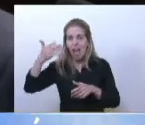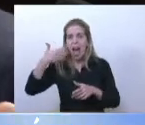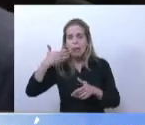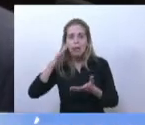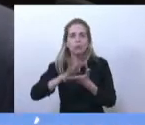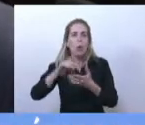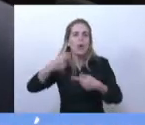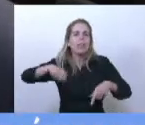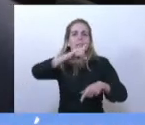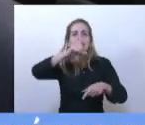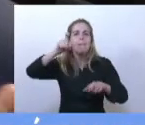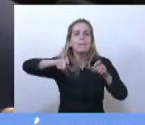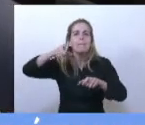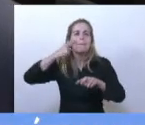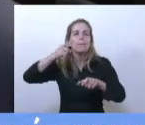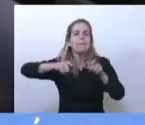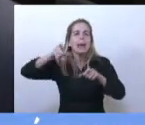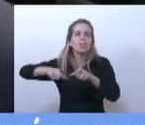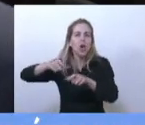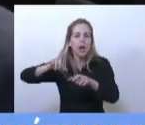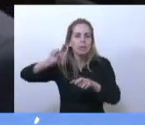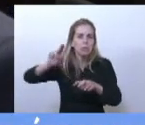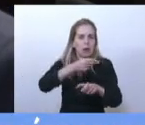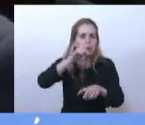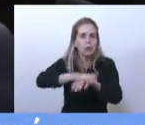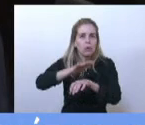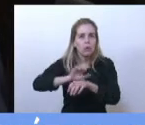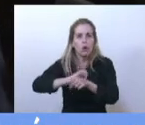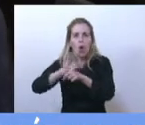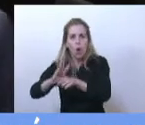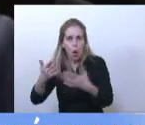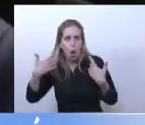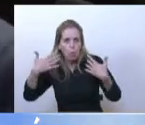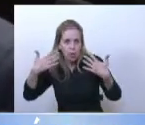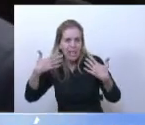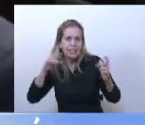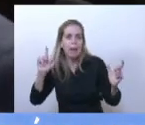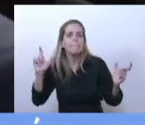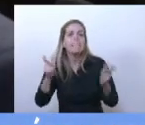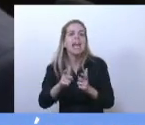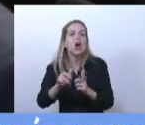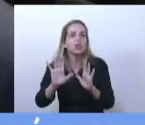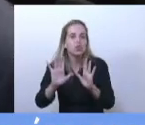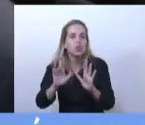y dice con más humildad y menos ideología podrían haber sido mucho menos